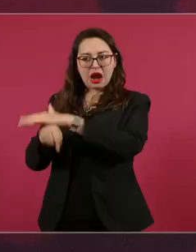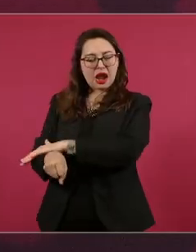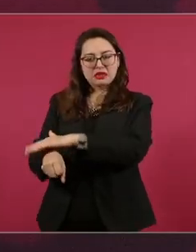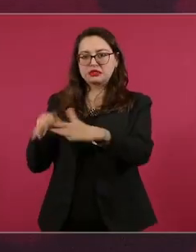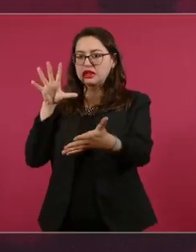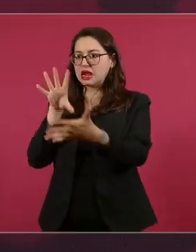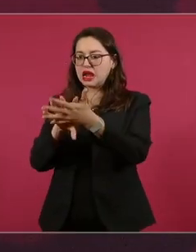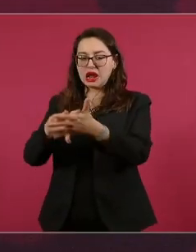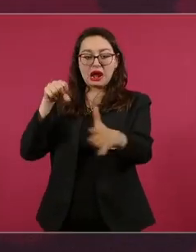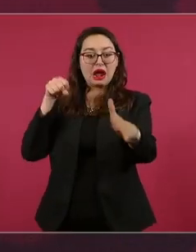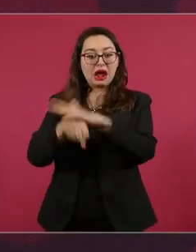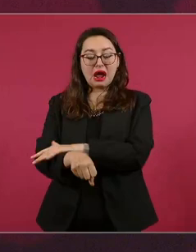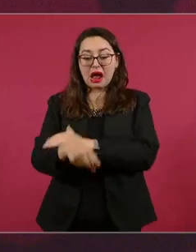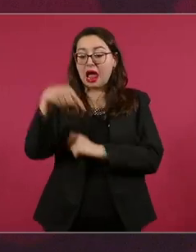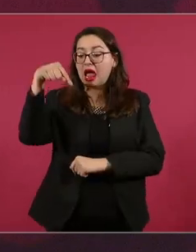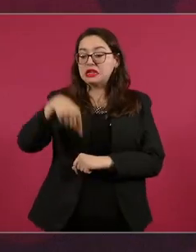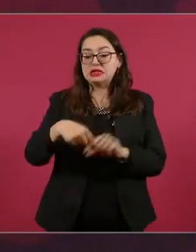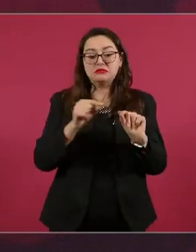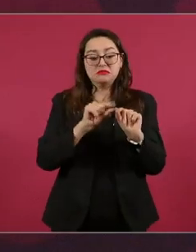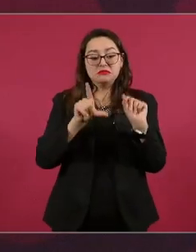Y en México